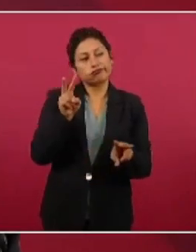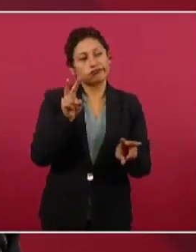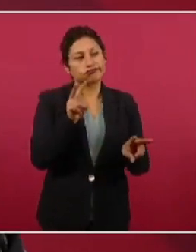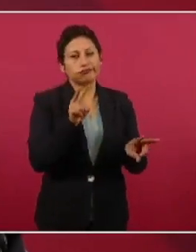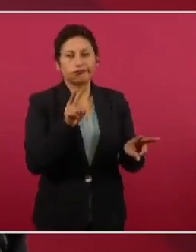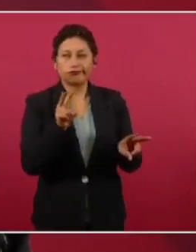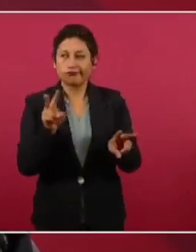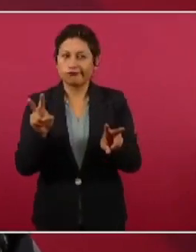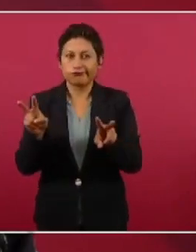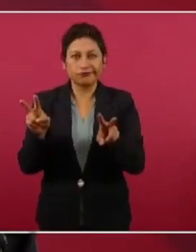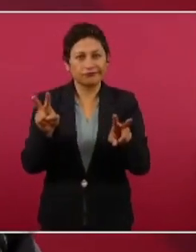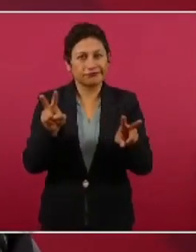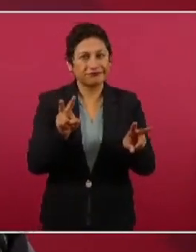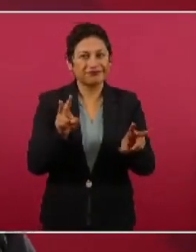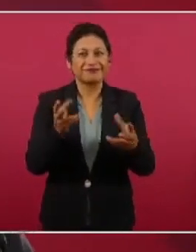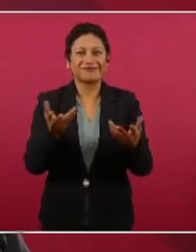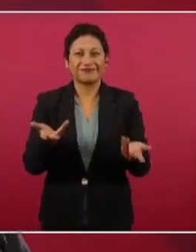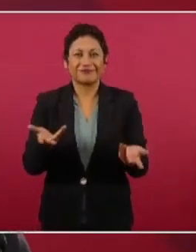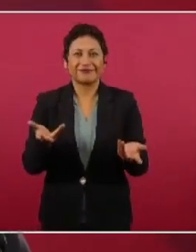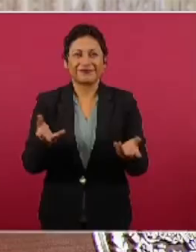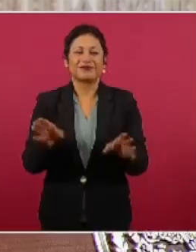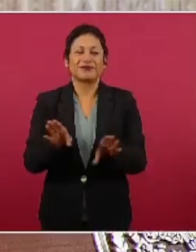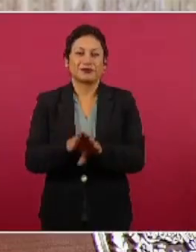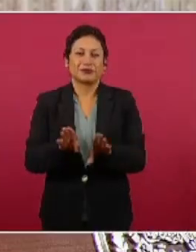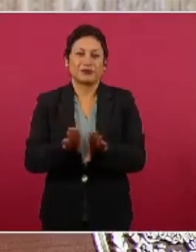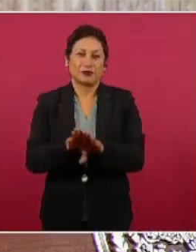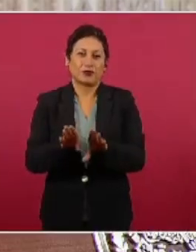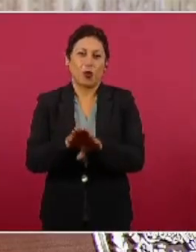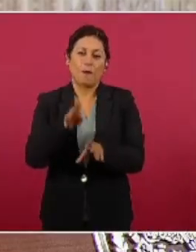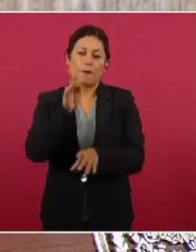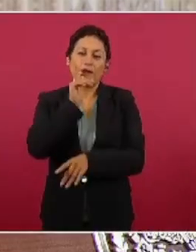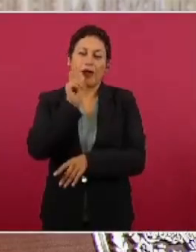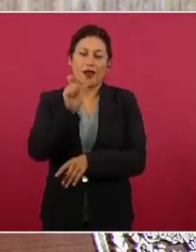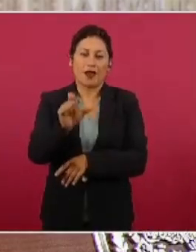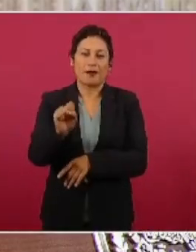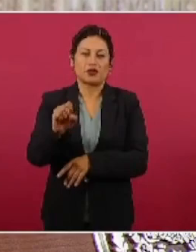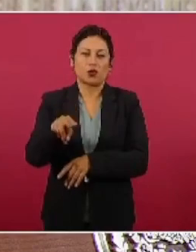así de andar con la sonda en la mano,